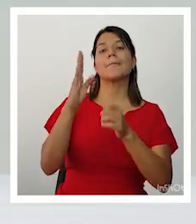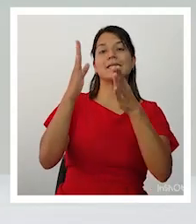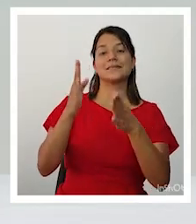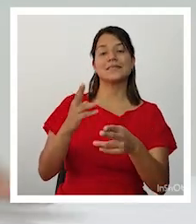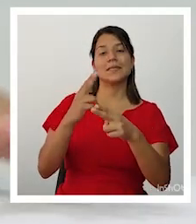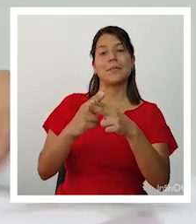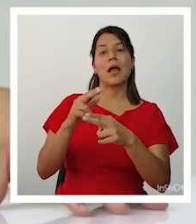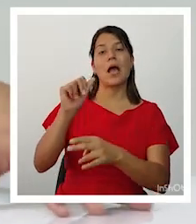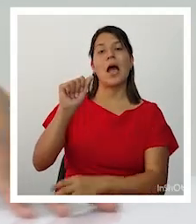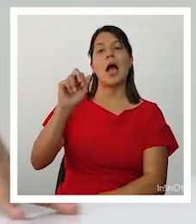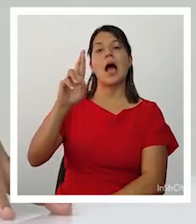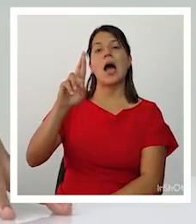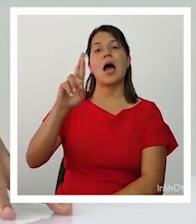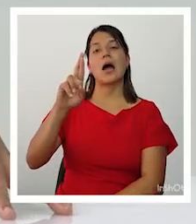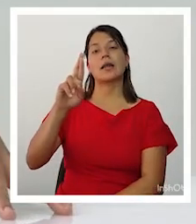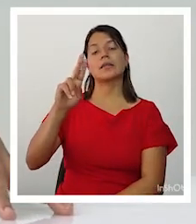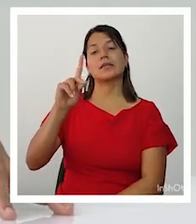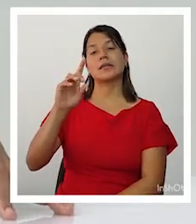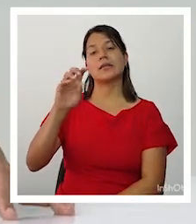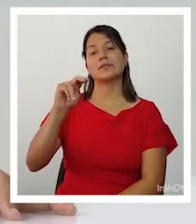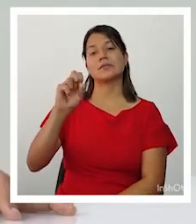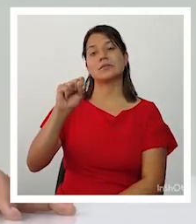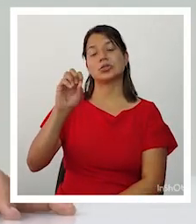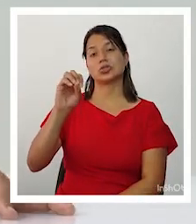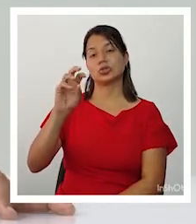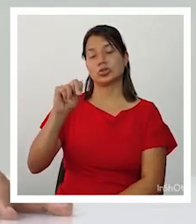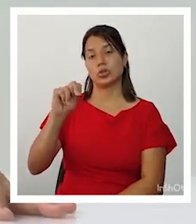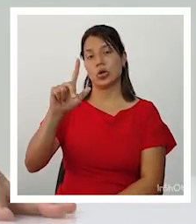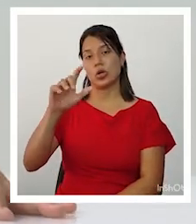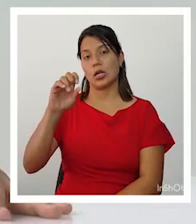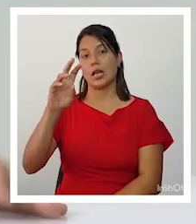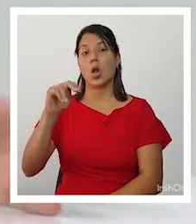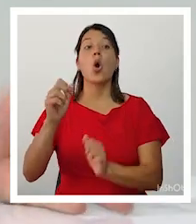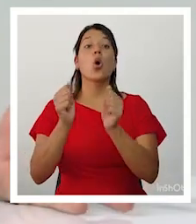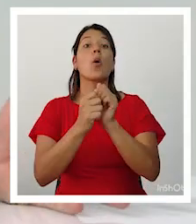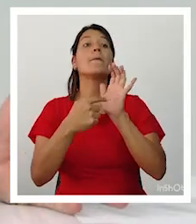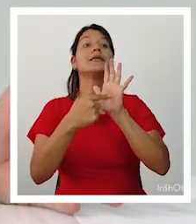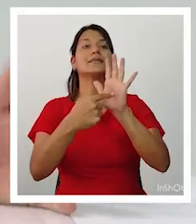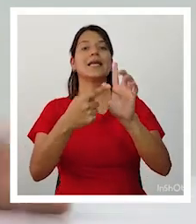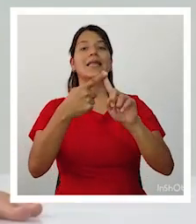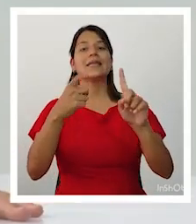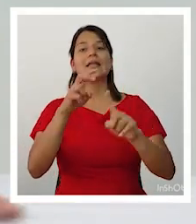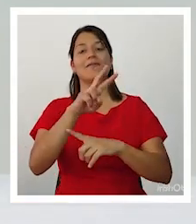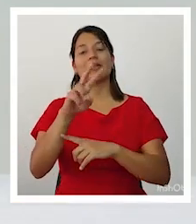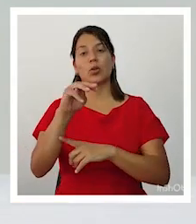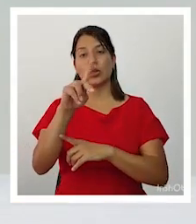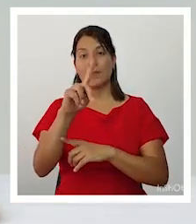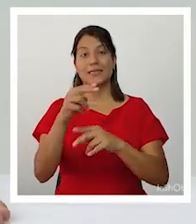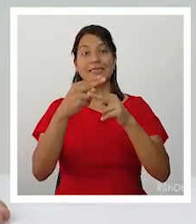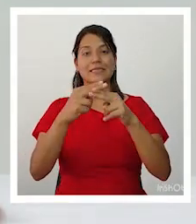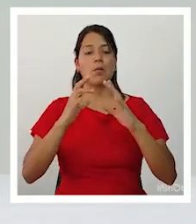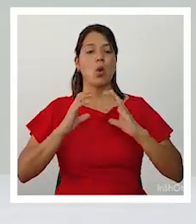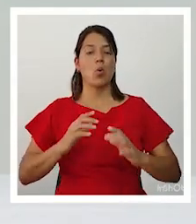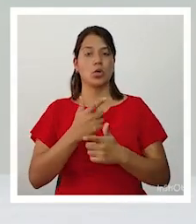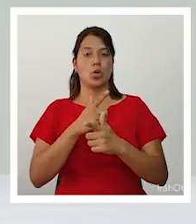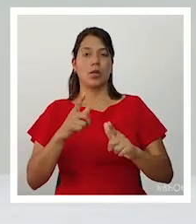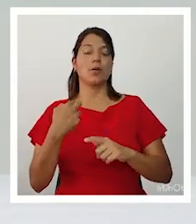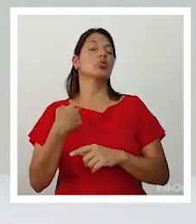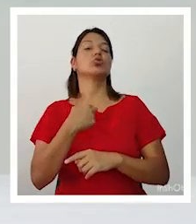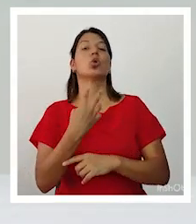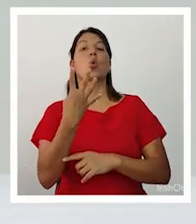en una puesta en escena que vamos a estrenar a partir de lo que es del 22 de marzo, que se llama Cuerpos Libres. Somos 4